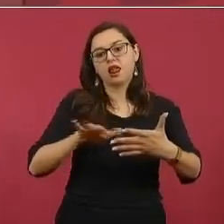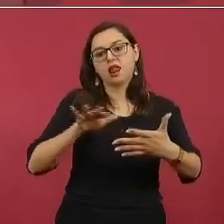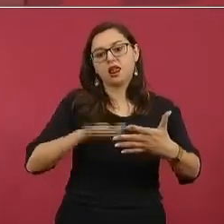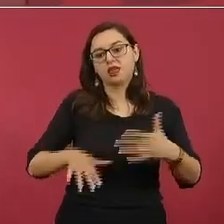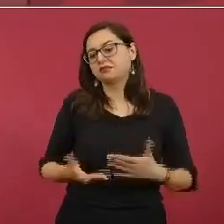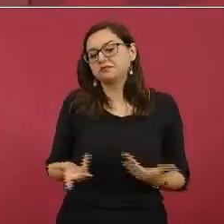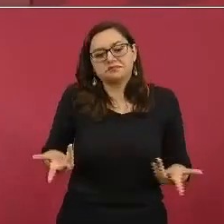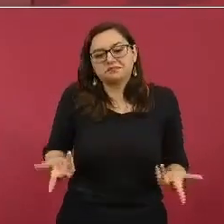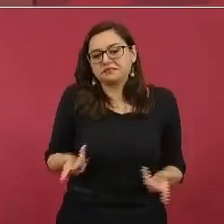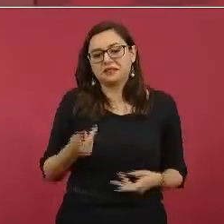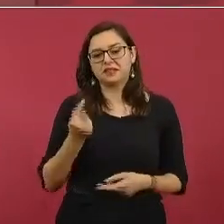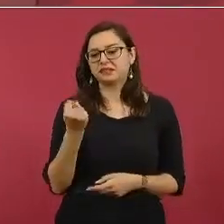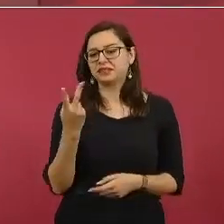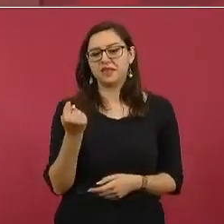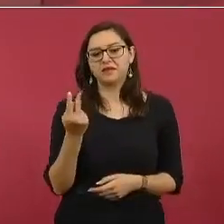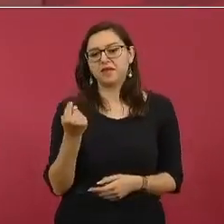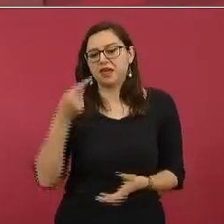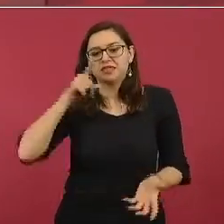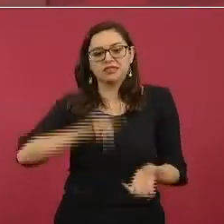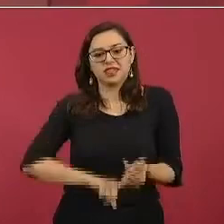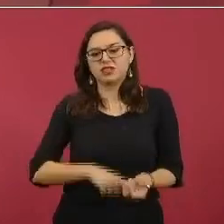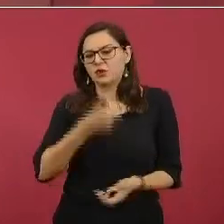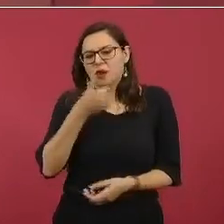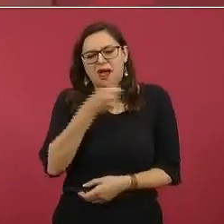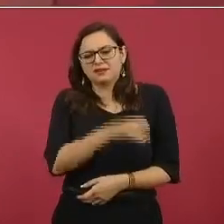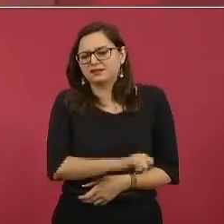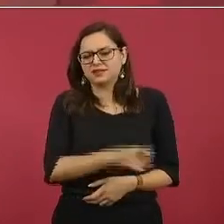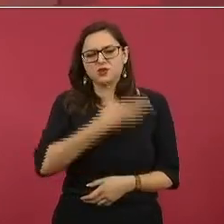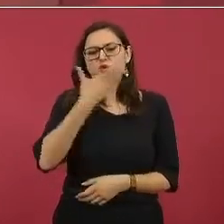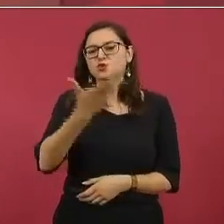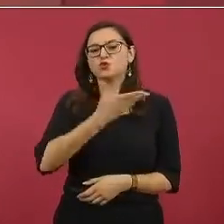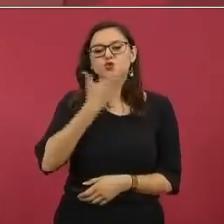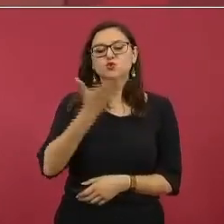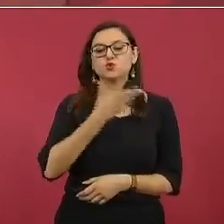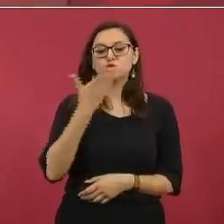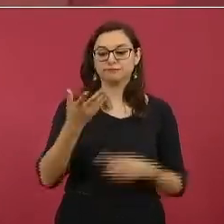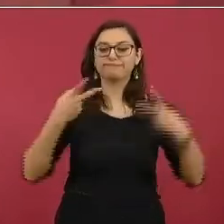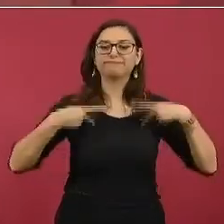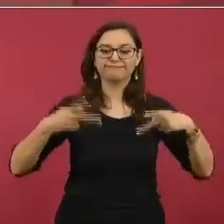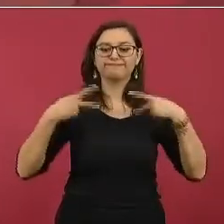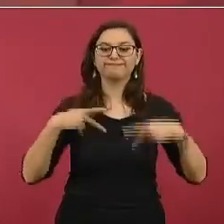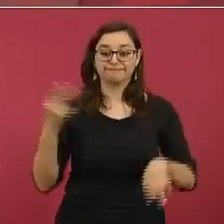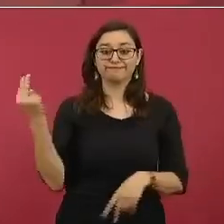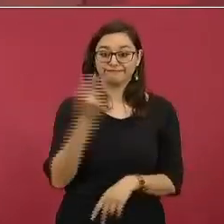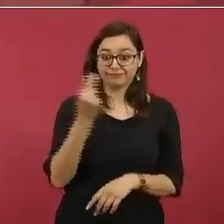Pues todo esto es para desmistificar, o sea, para que la gente